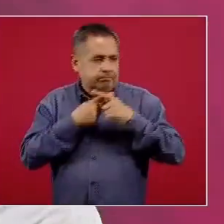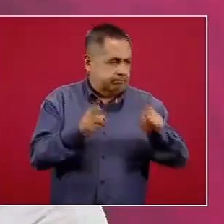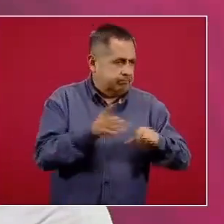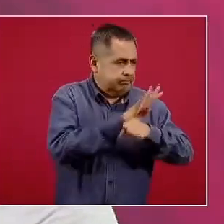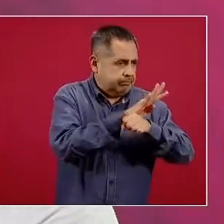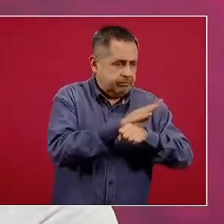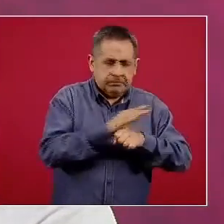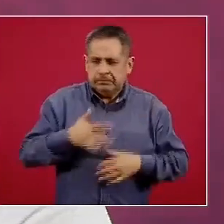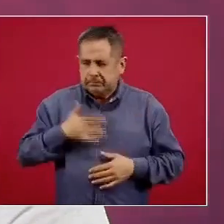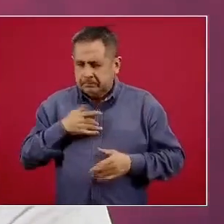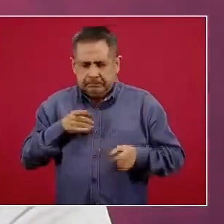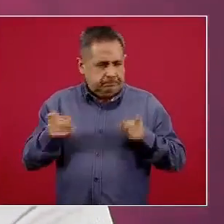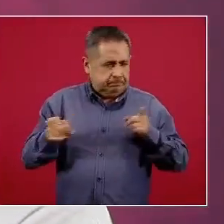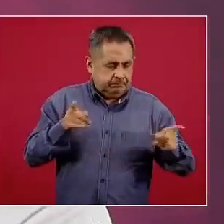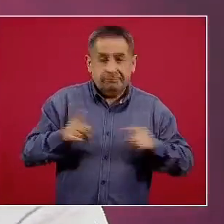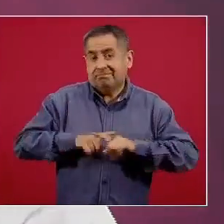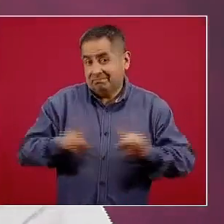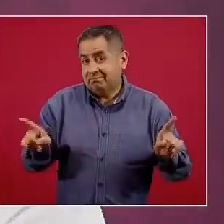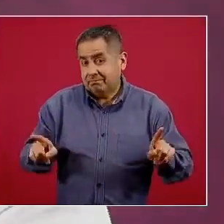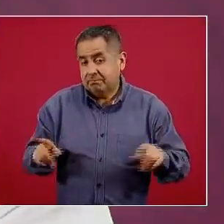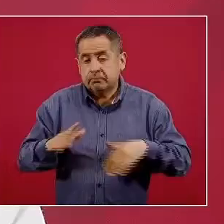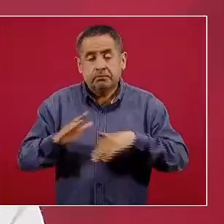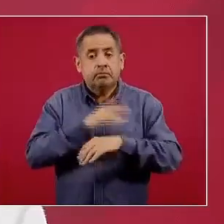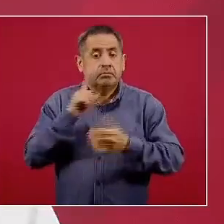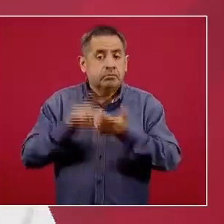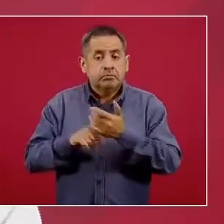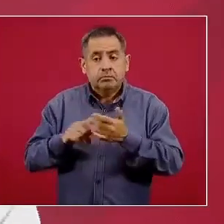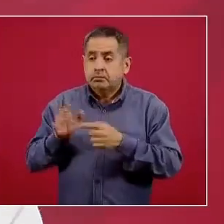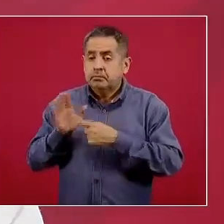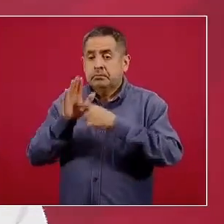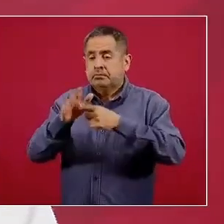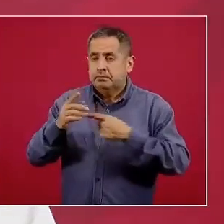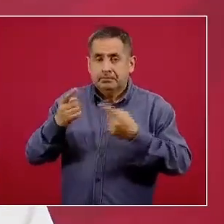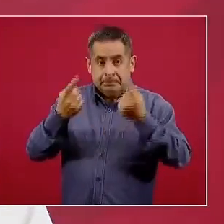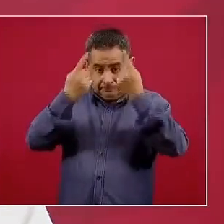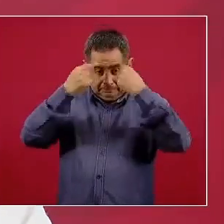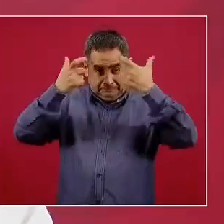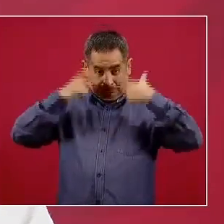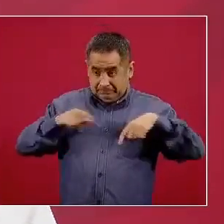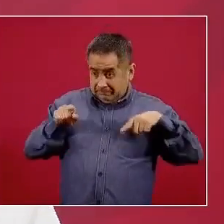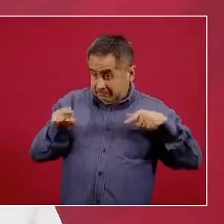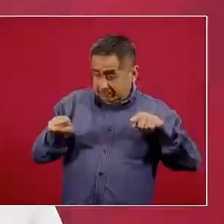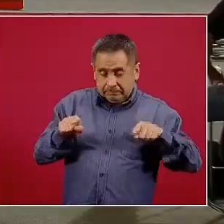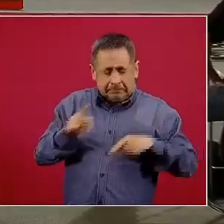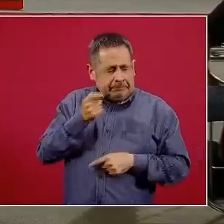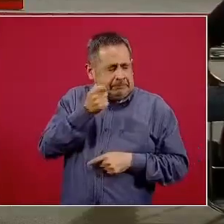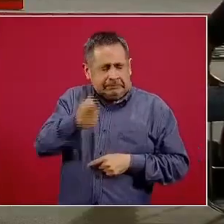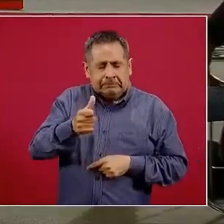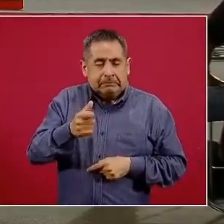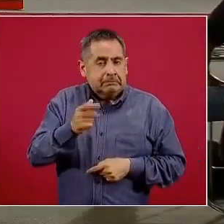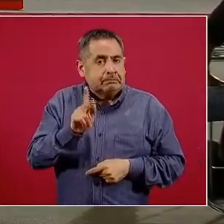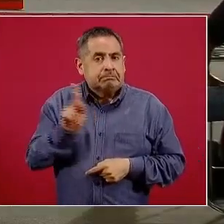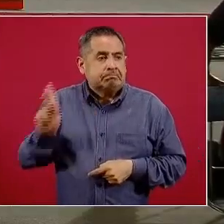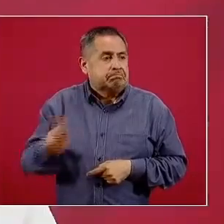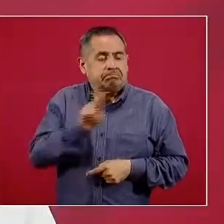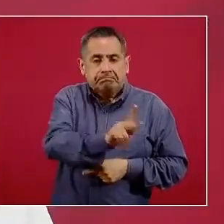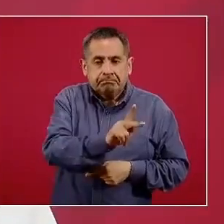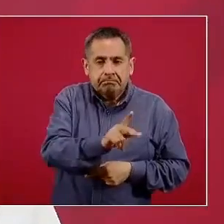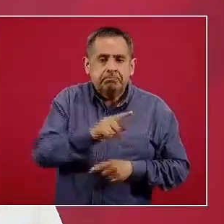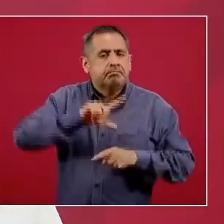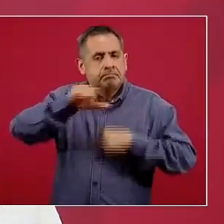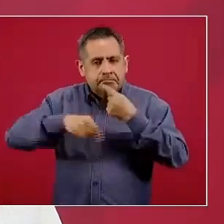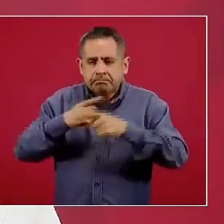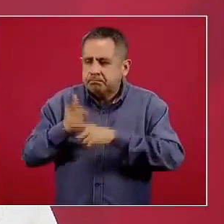e influenza, dado que la presentación clínica, la presentación médica es semejante. Pero ya vamos a ir hablando de